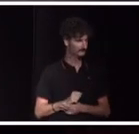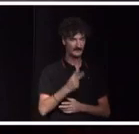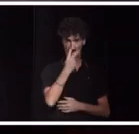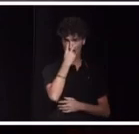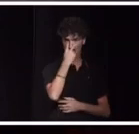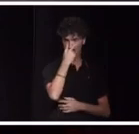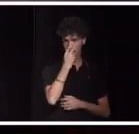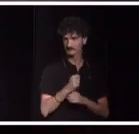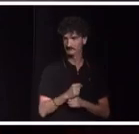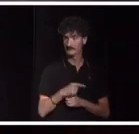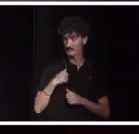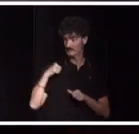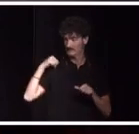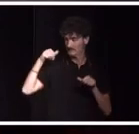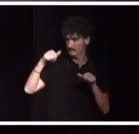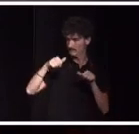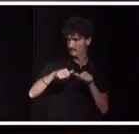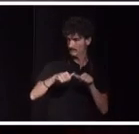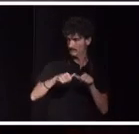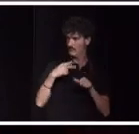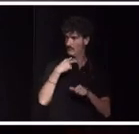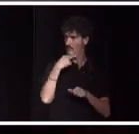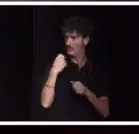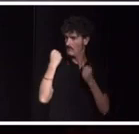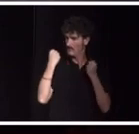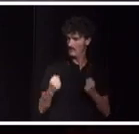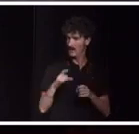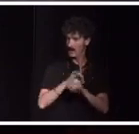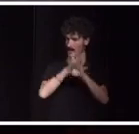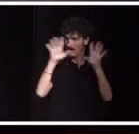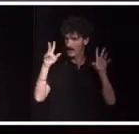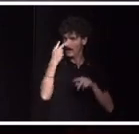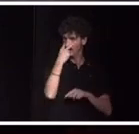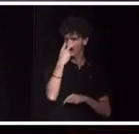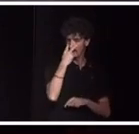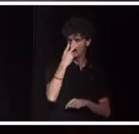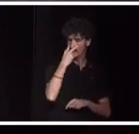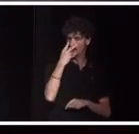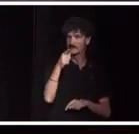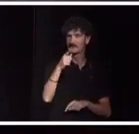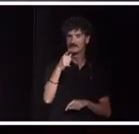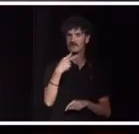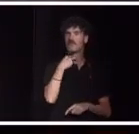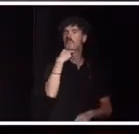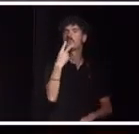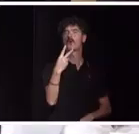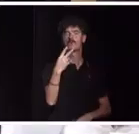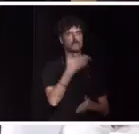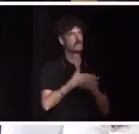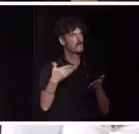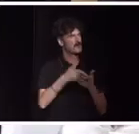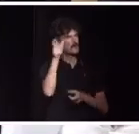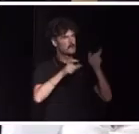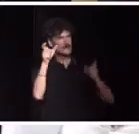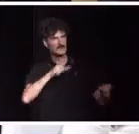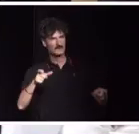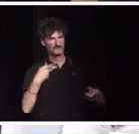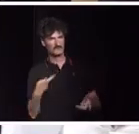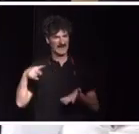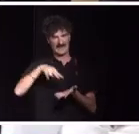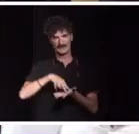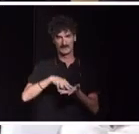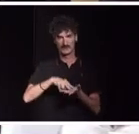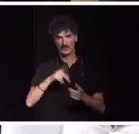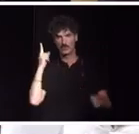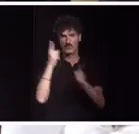Estos días, la voz firme y clara de Ione Belarra ha sido la voz de millones de personas que se han levantado